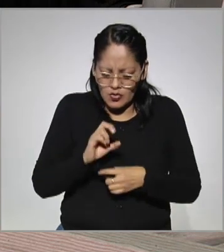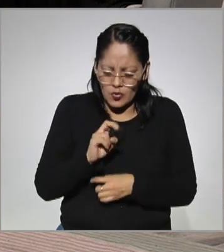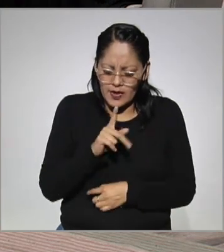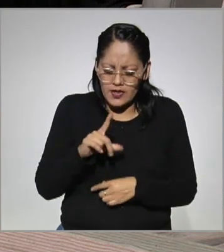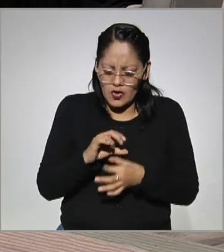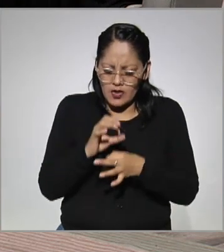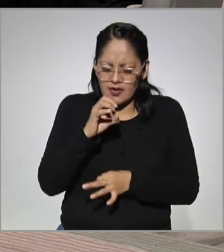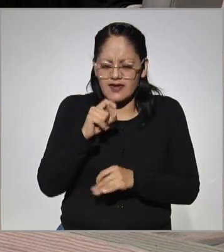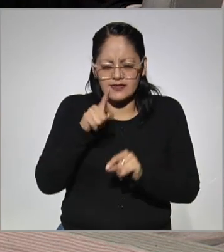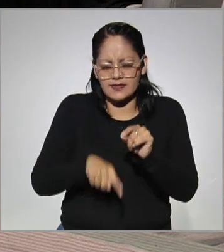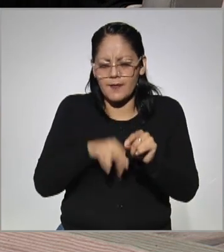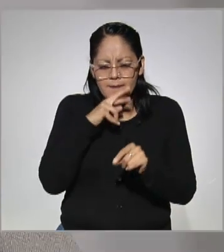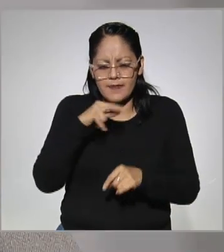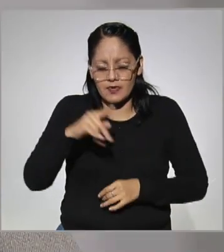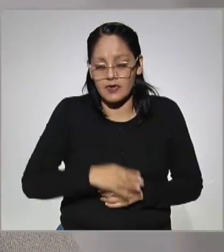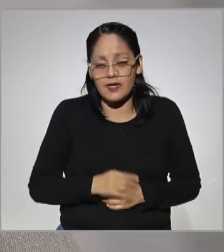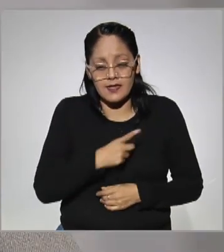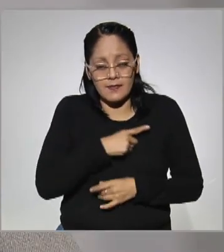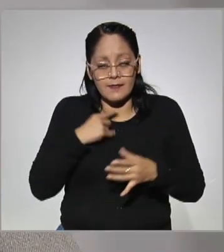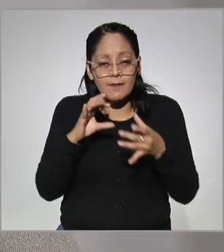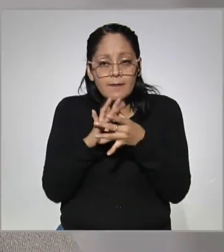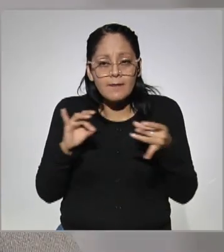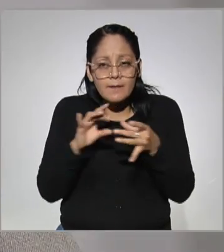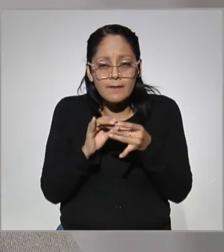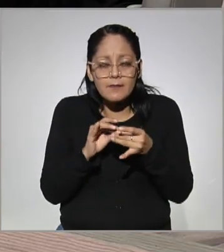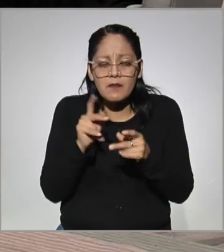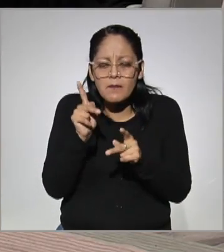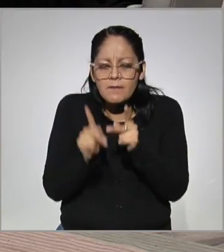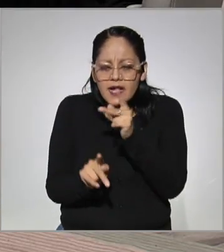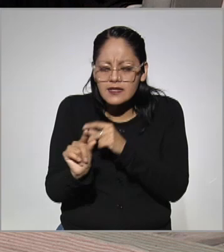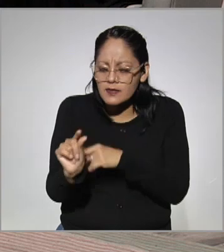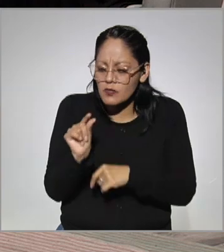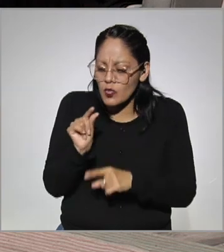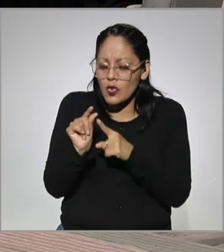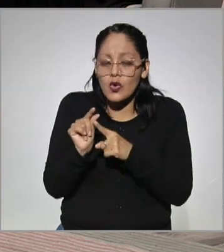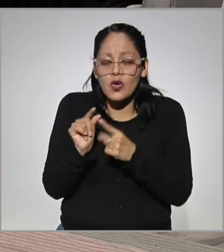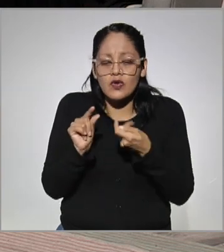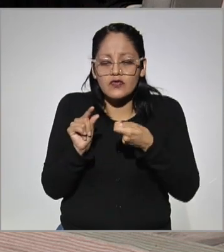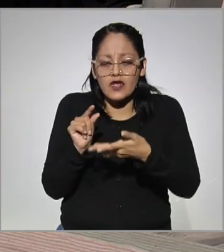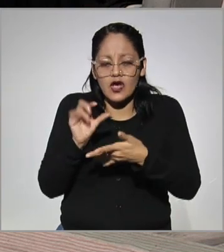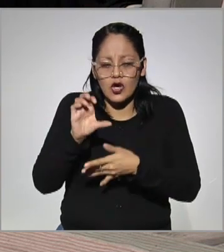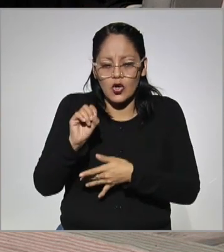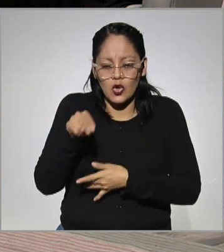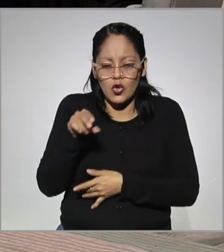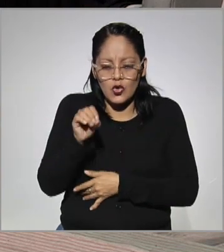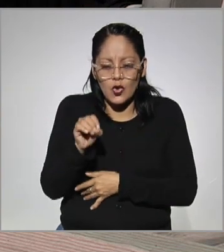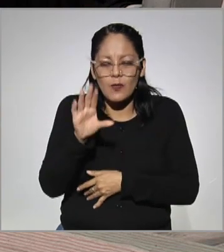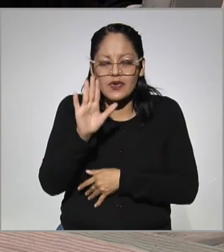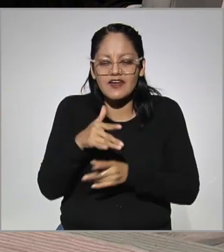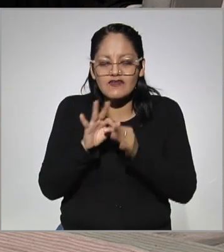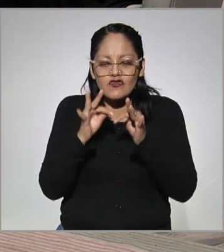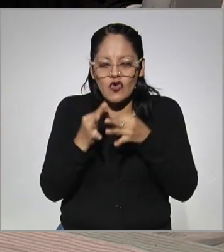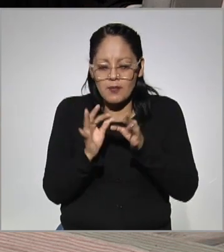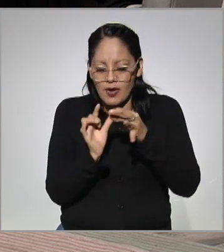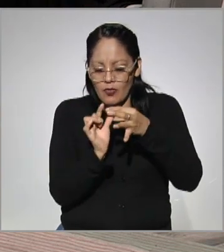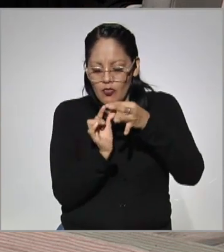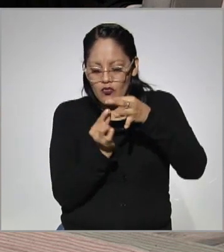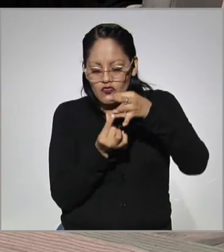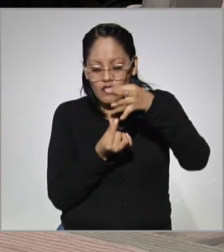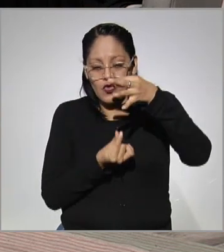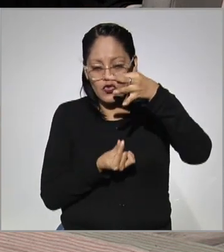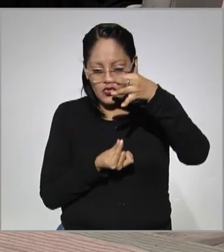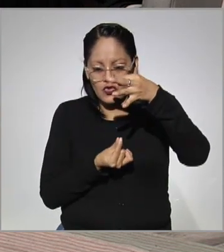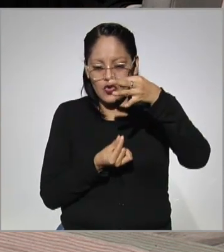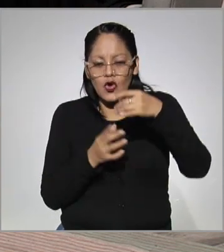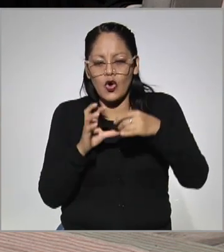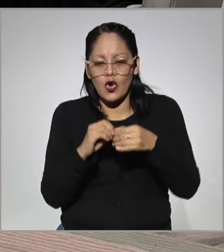como dice la doctora, igual hay que explicarles que es quitar solamente un fragmento de cuello y se llama cono porque tiene forma como de un conito o como de un cilindro, por eso le